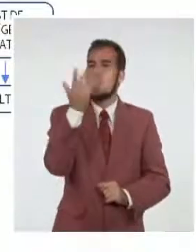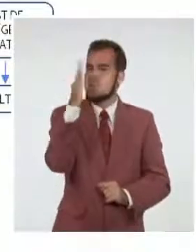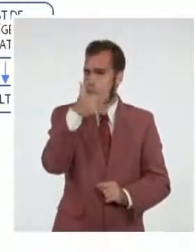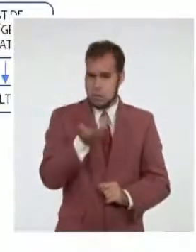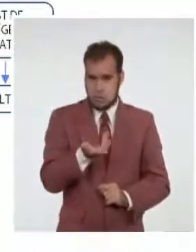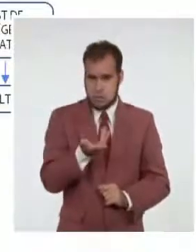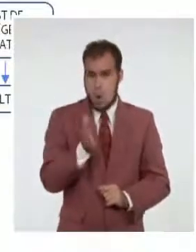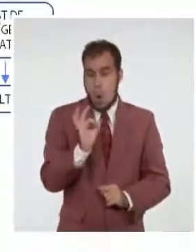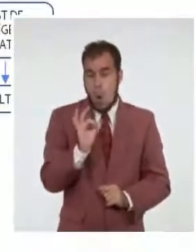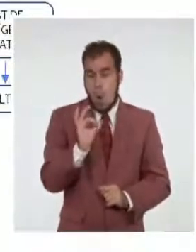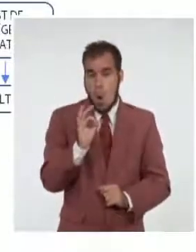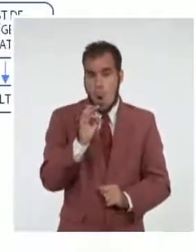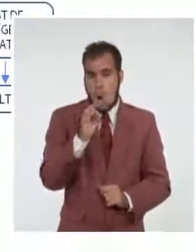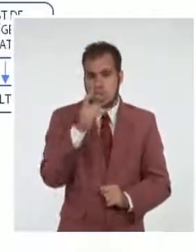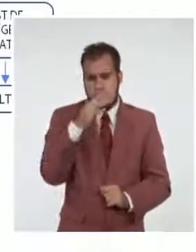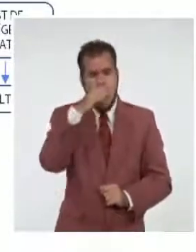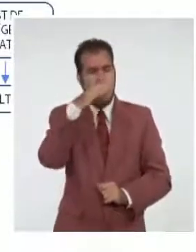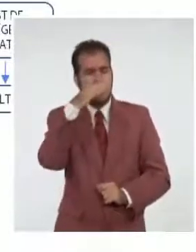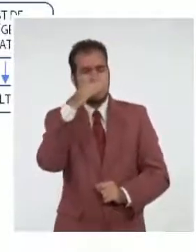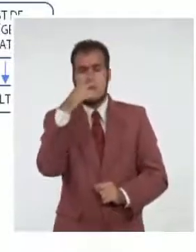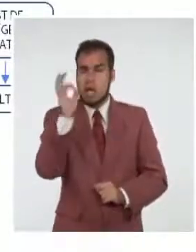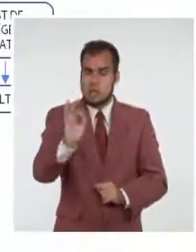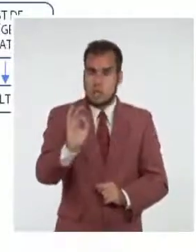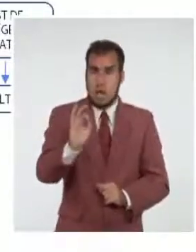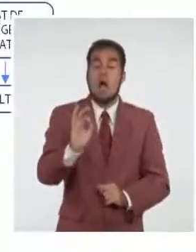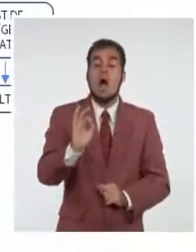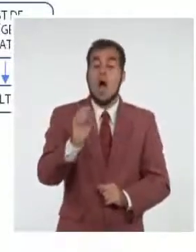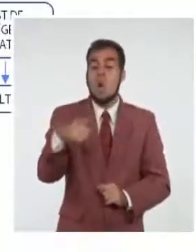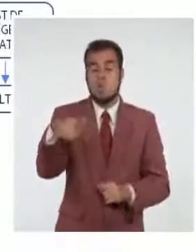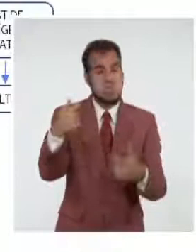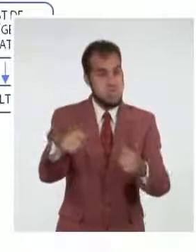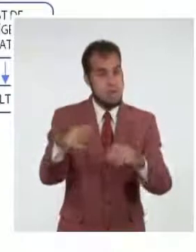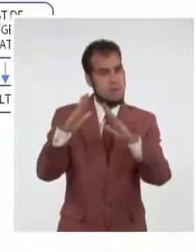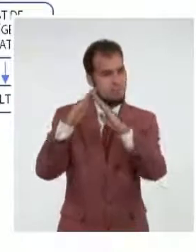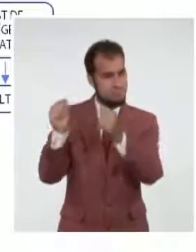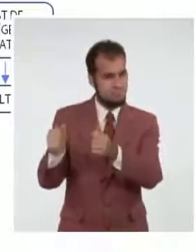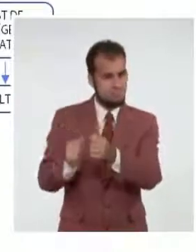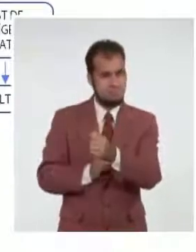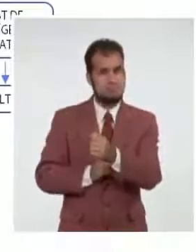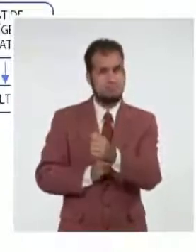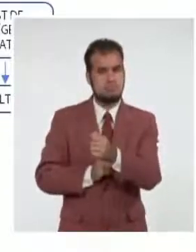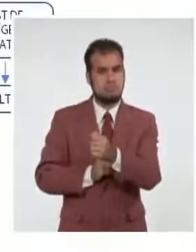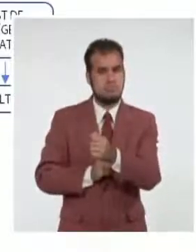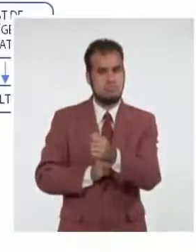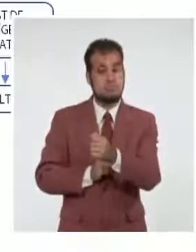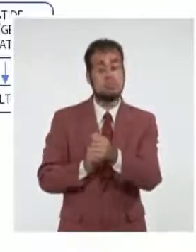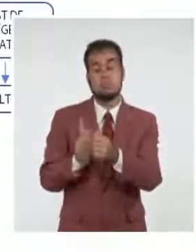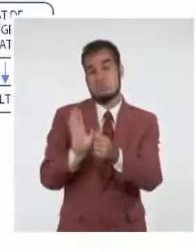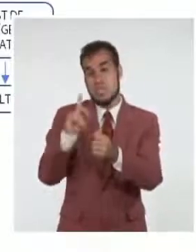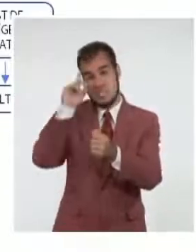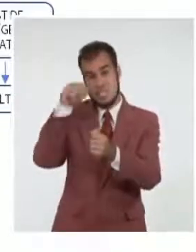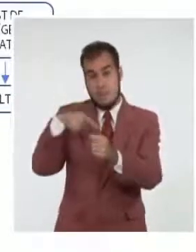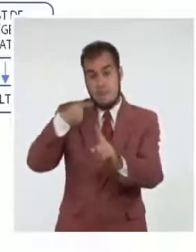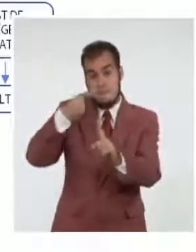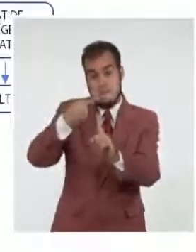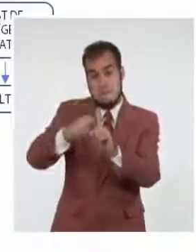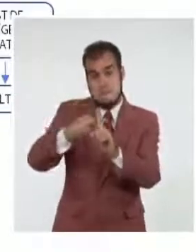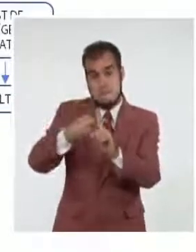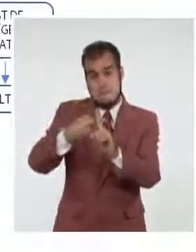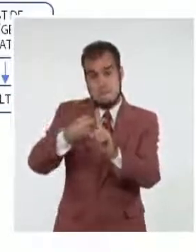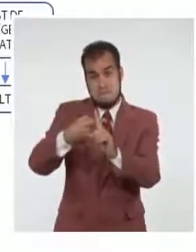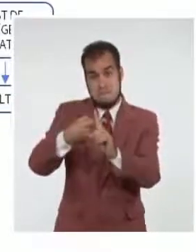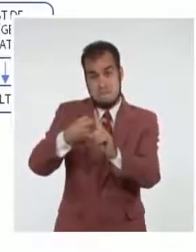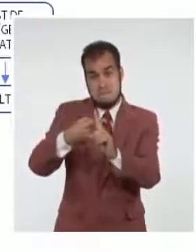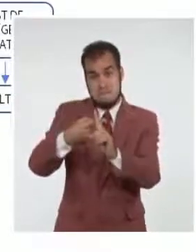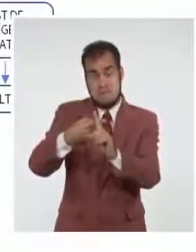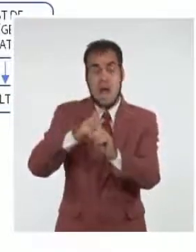así, entonces usted va a un ingreso domiciliario. Como usted todavía es sospechoso con test de antígeno o positivo